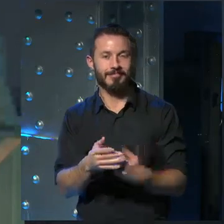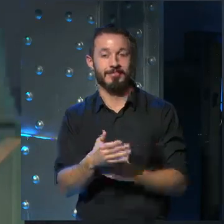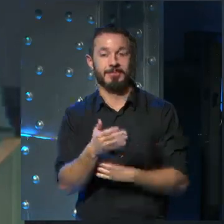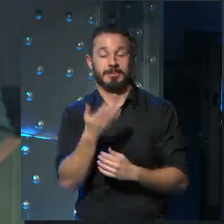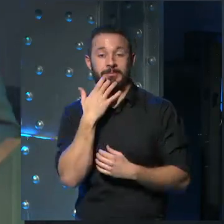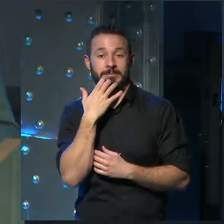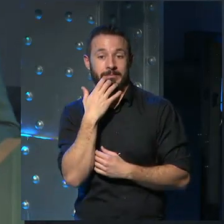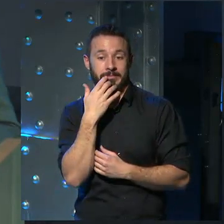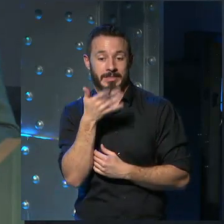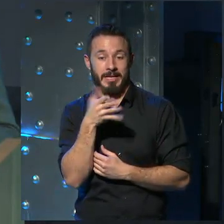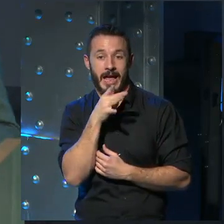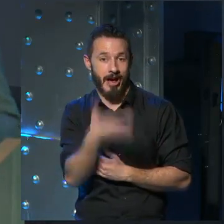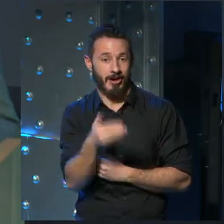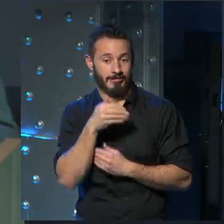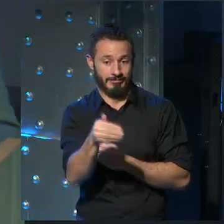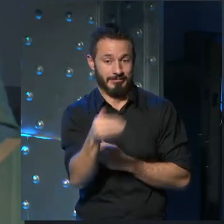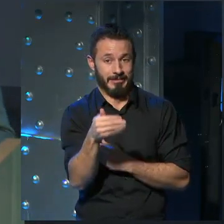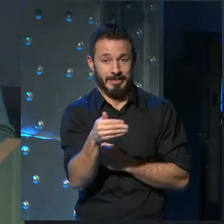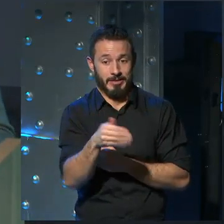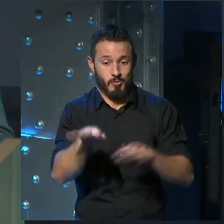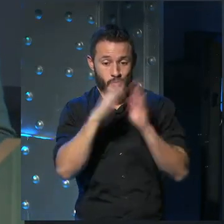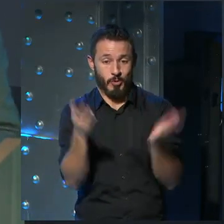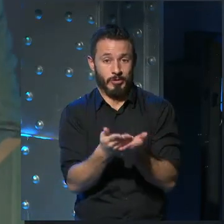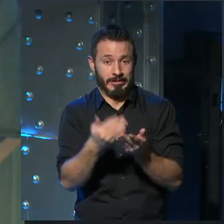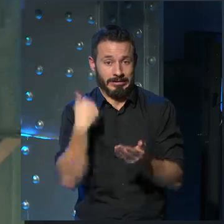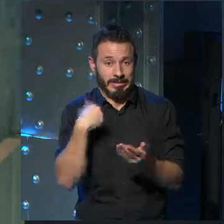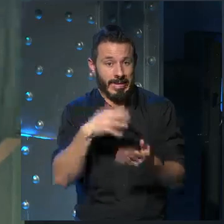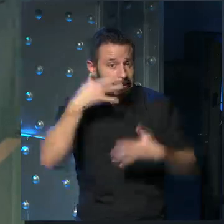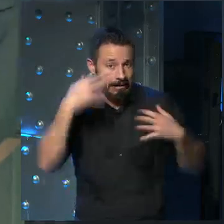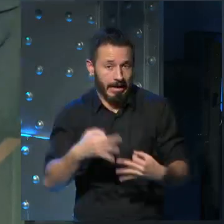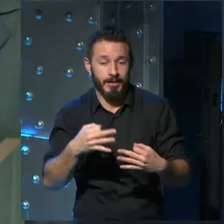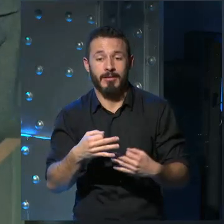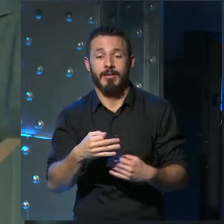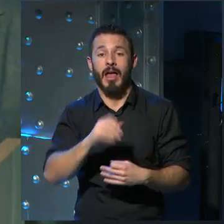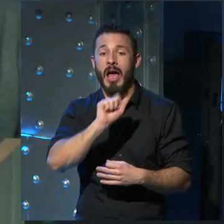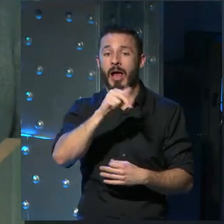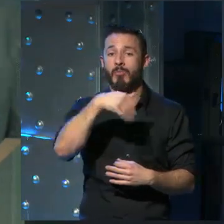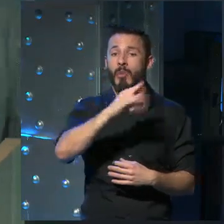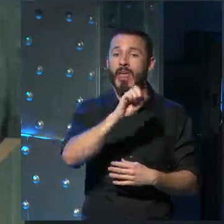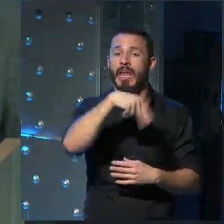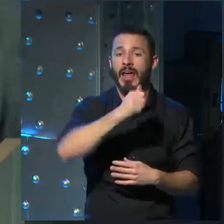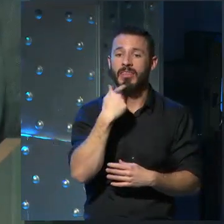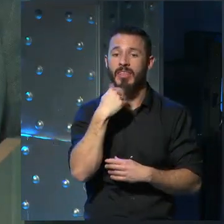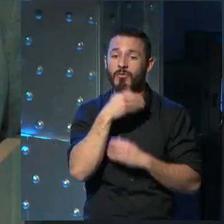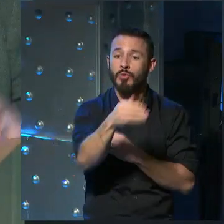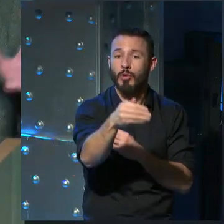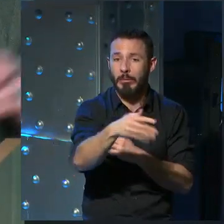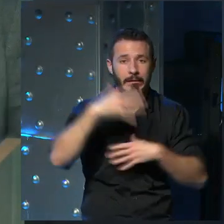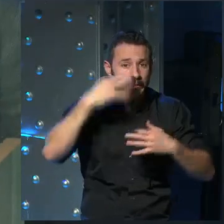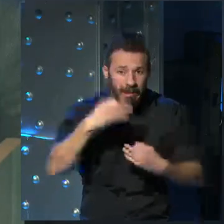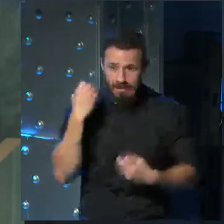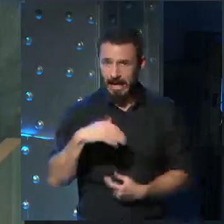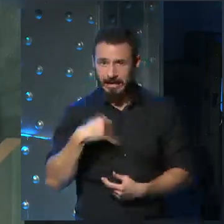dibuja en este mundo que ya es realidad. Almudena decía que es un futuro, pero el futuro está aquí, como dicen